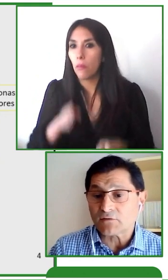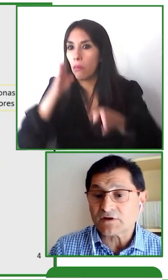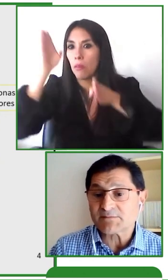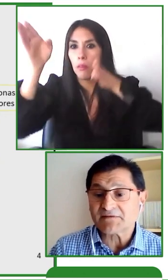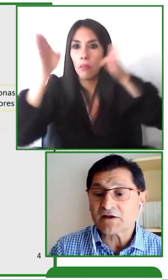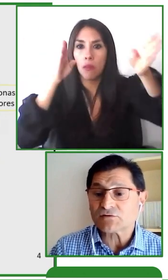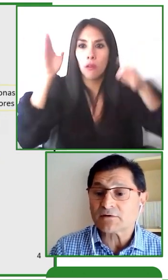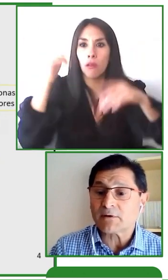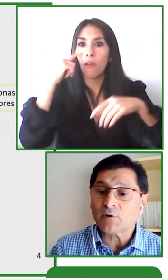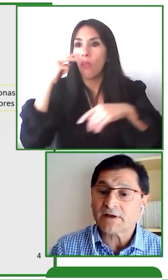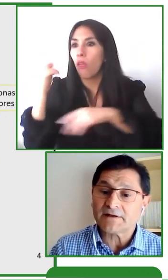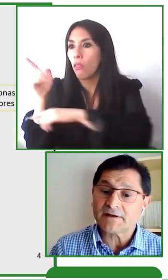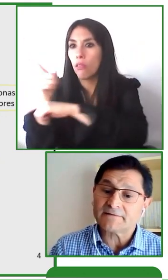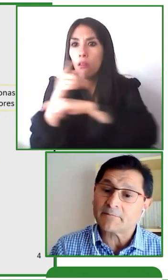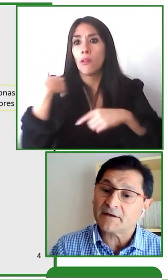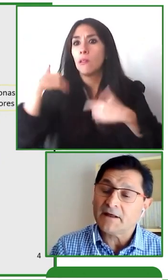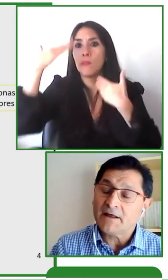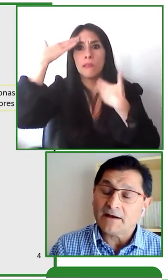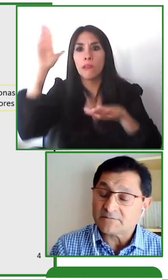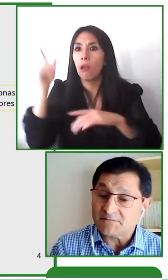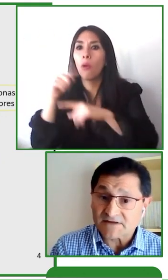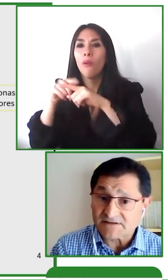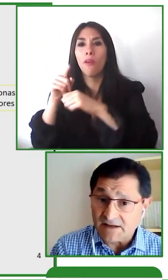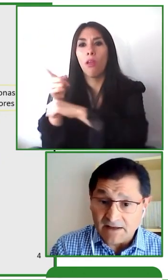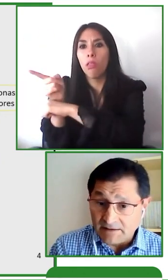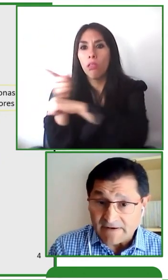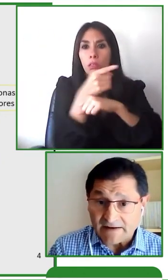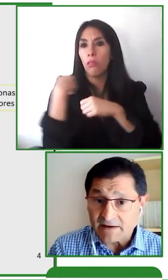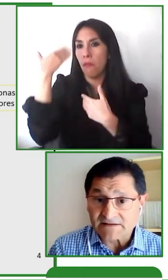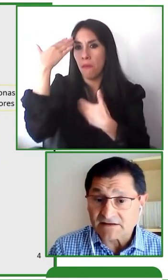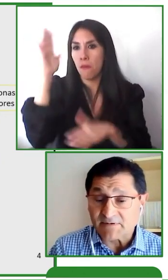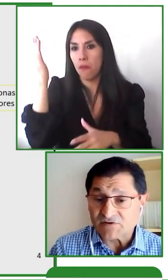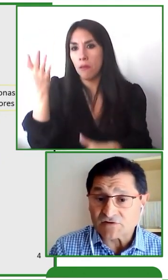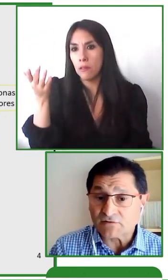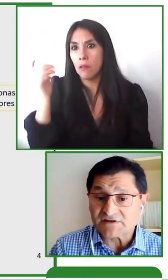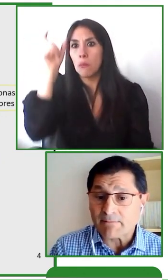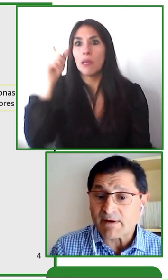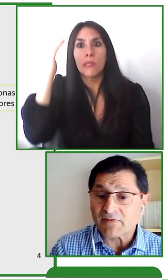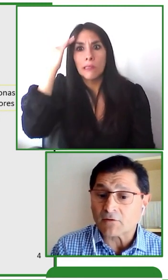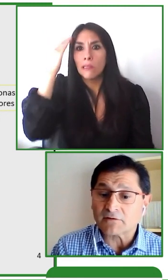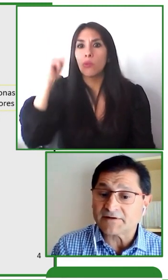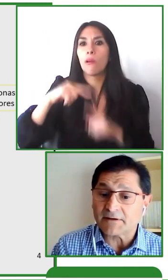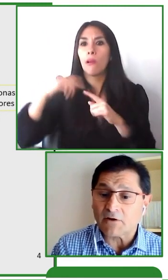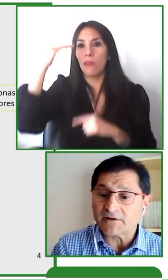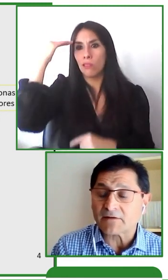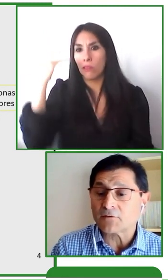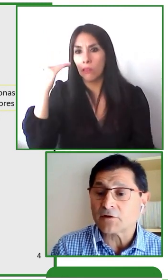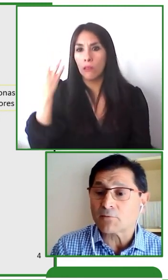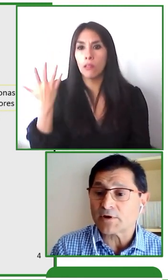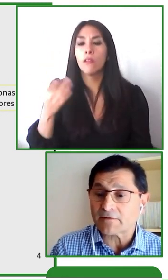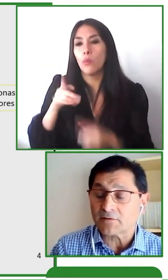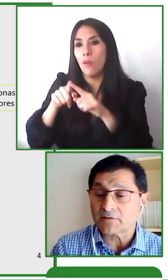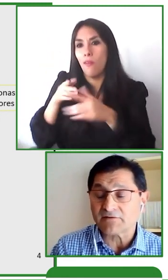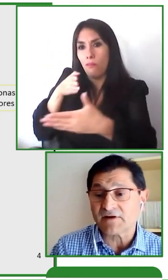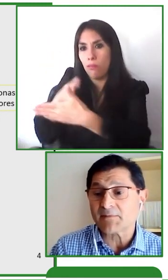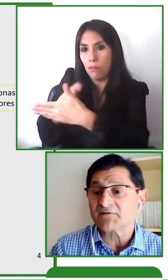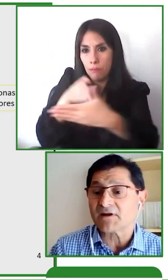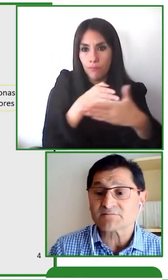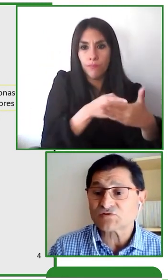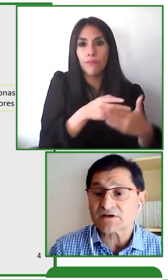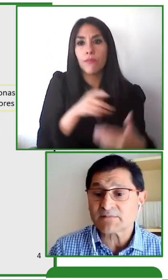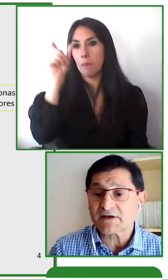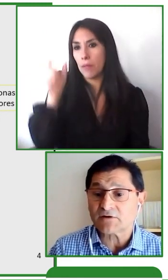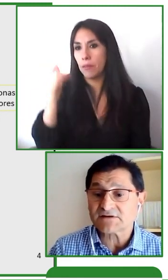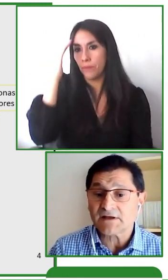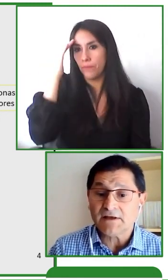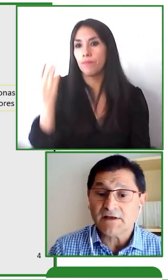con disfunciones mentales o de memoria tienen también las mismas barreras que las personas con discapacidad cognitiva, orientación y comunicación. Y finalmente,